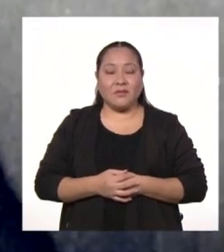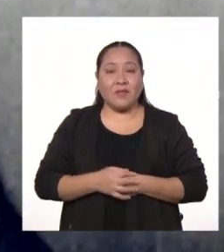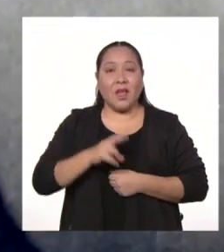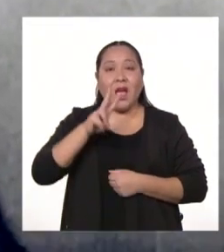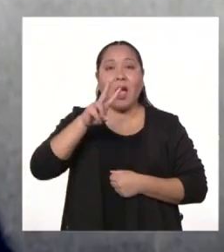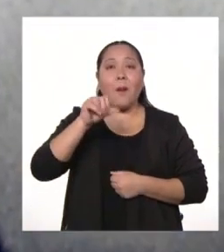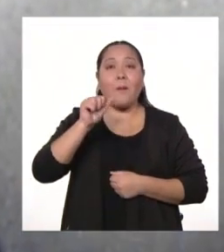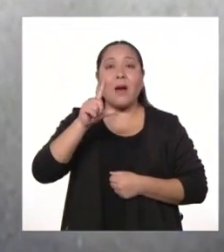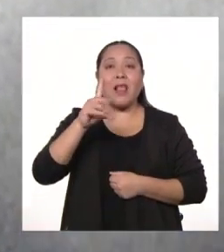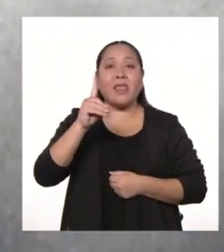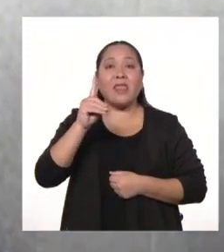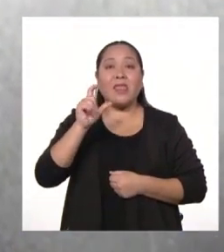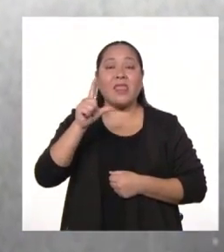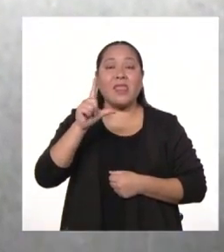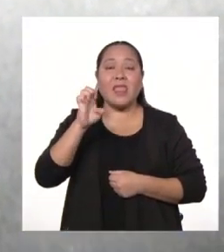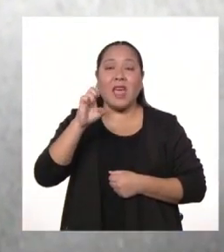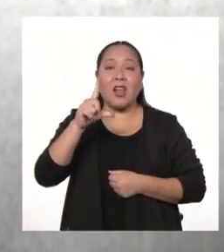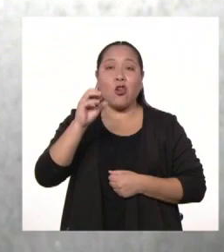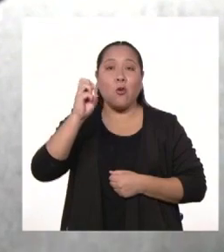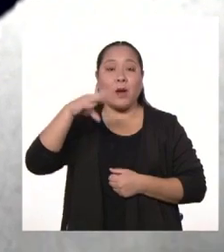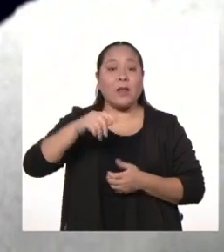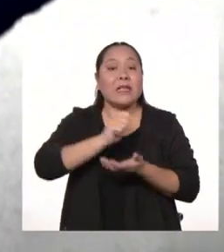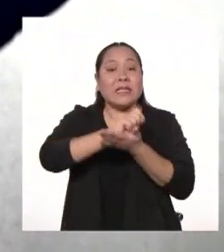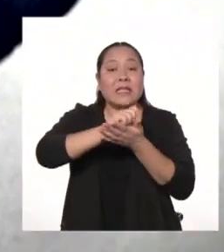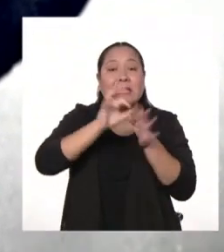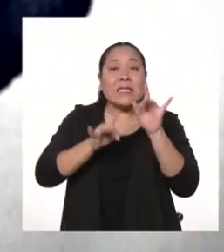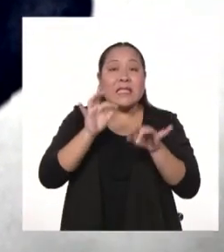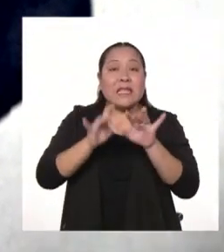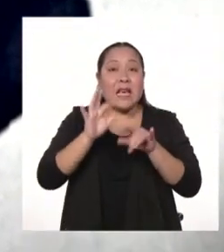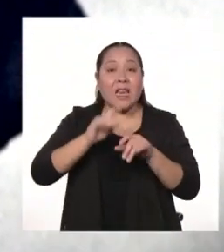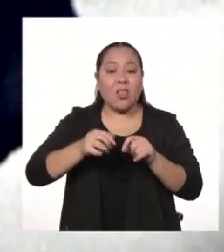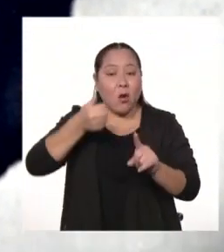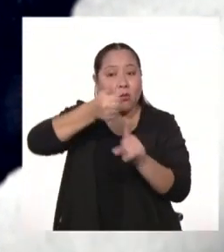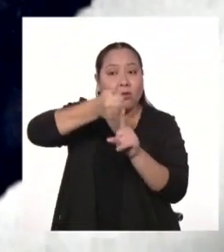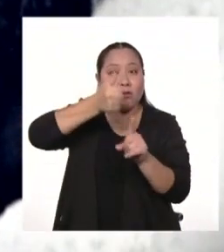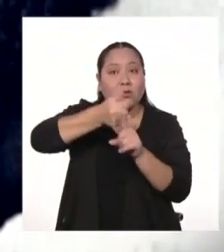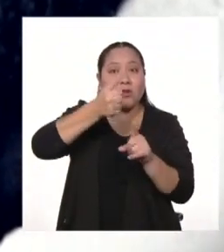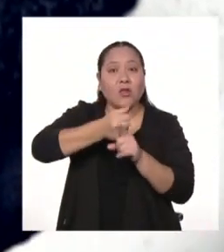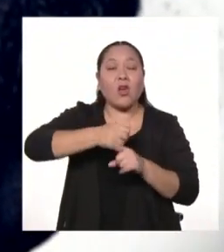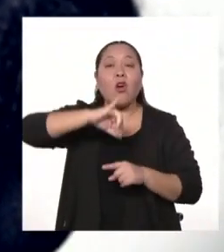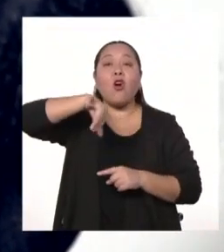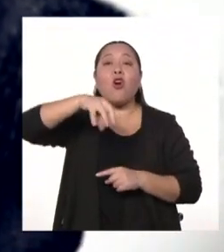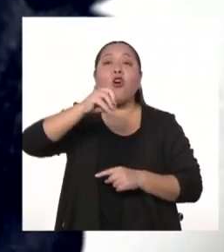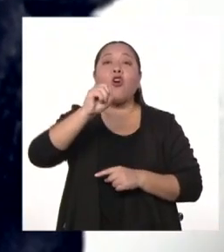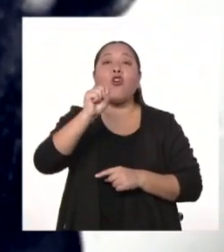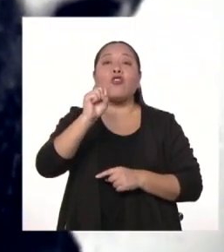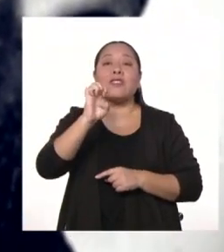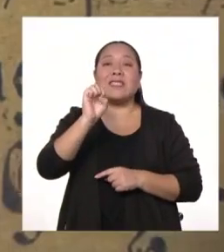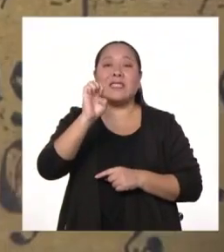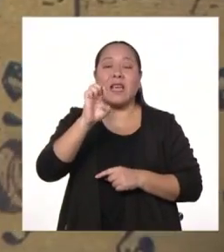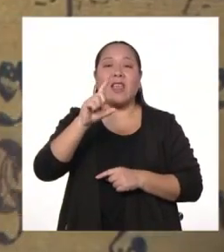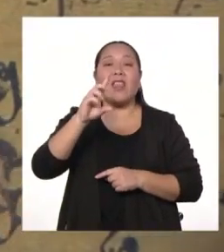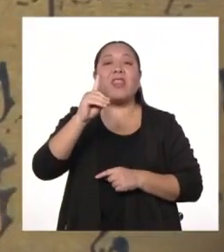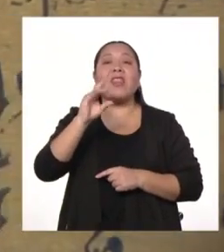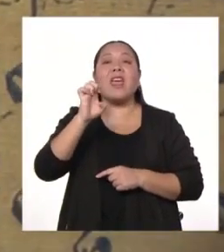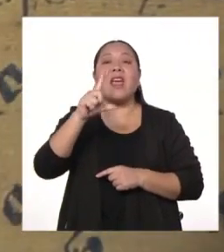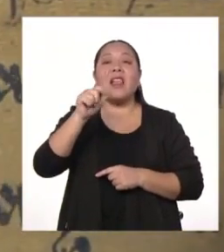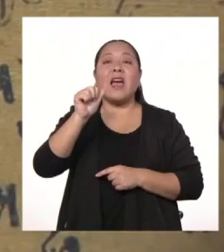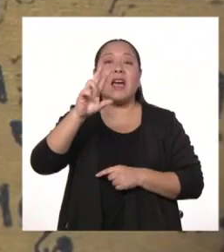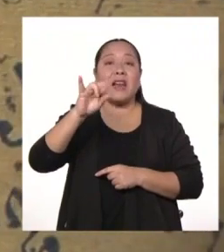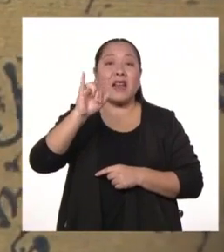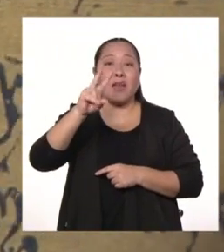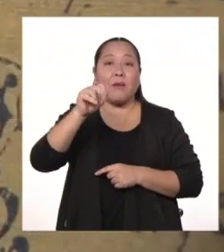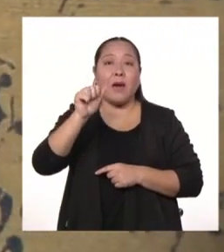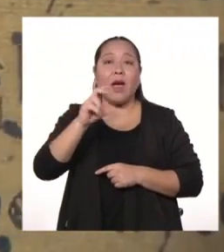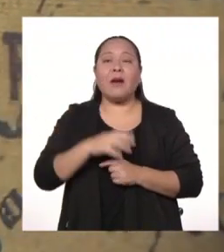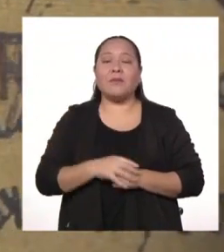Valdelomar trabajó como secretario personal de don José de la Riva Agüero y Osma. Bajo su influencia, escribió La